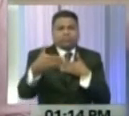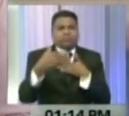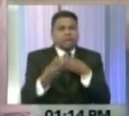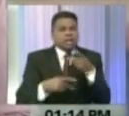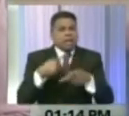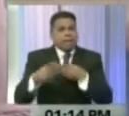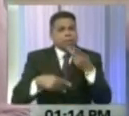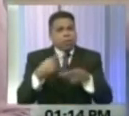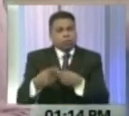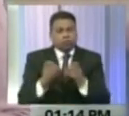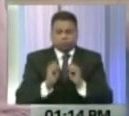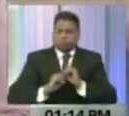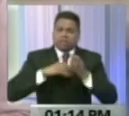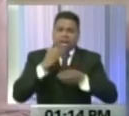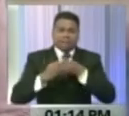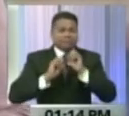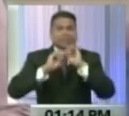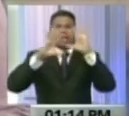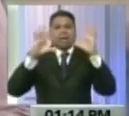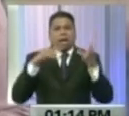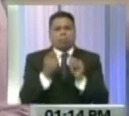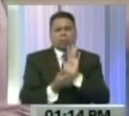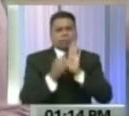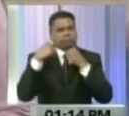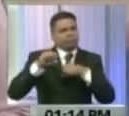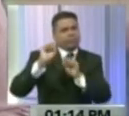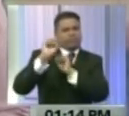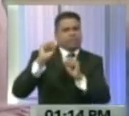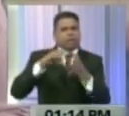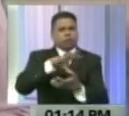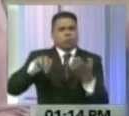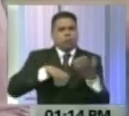producción será clave para hacerle frente a la guerra económica que vive el país.